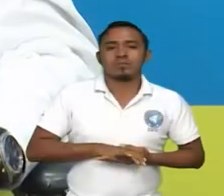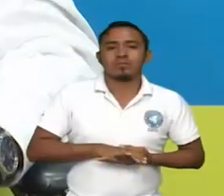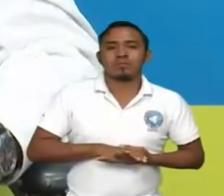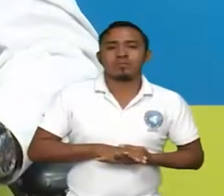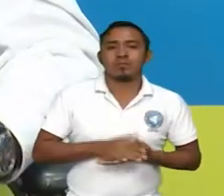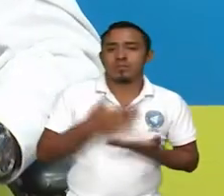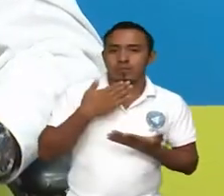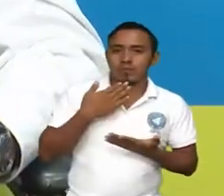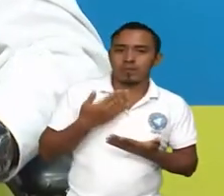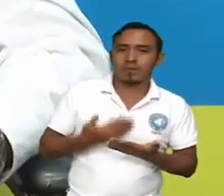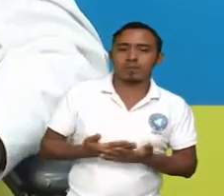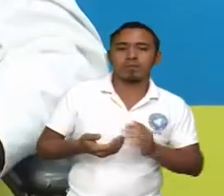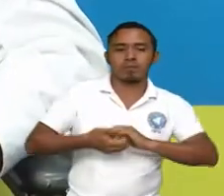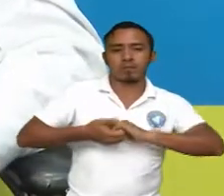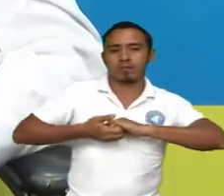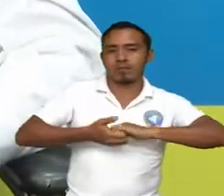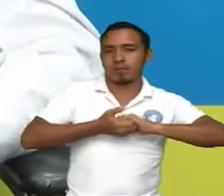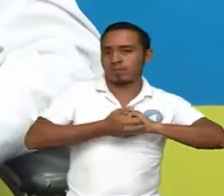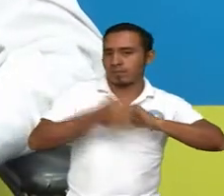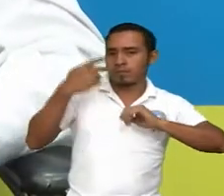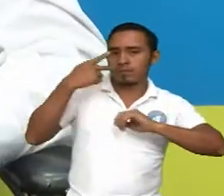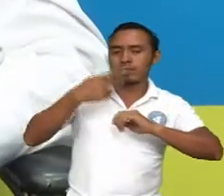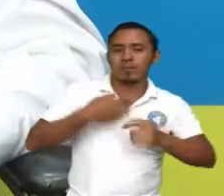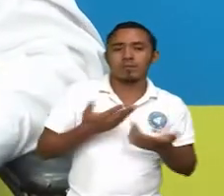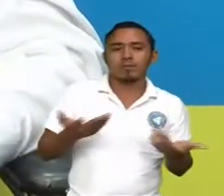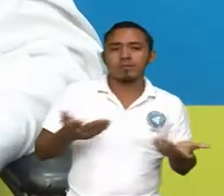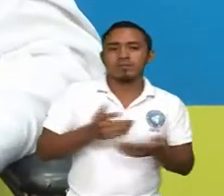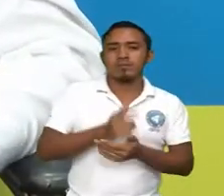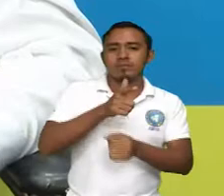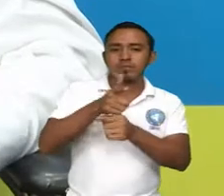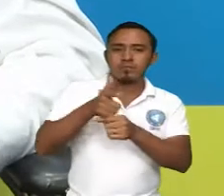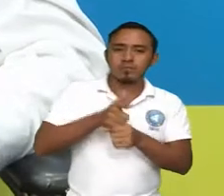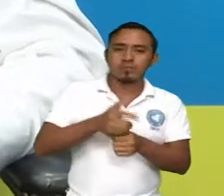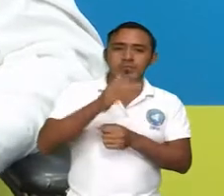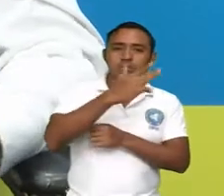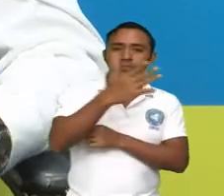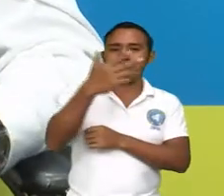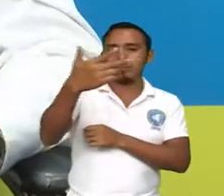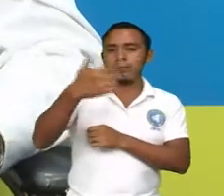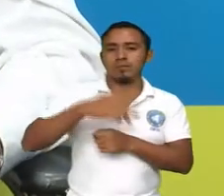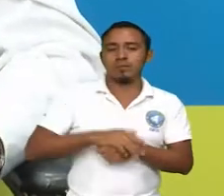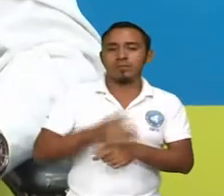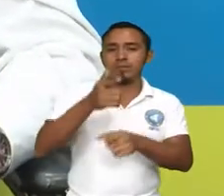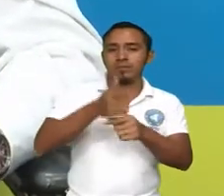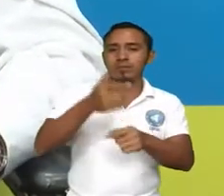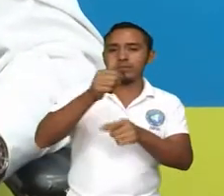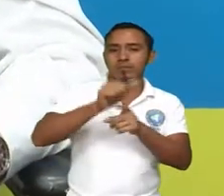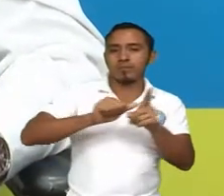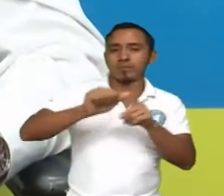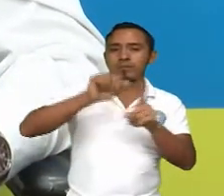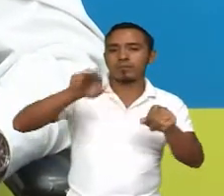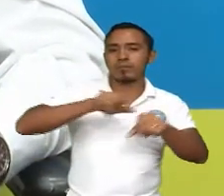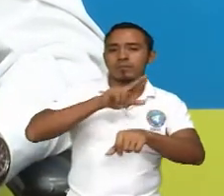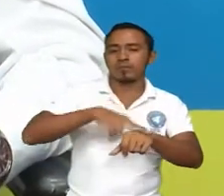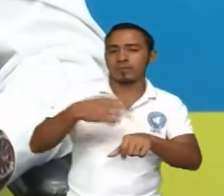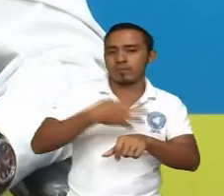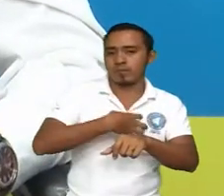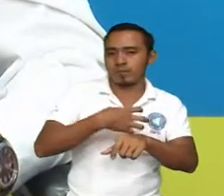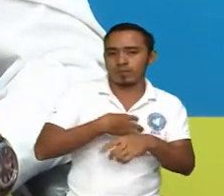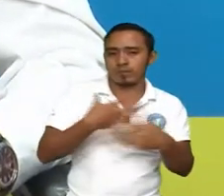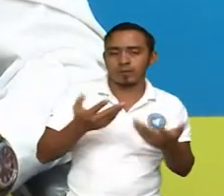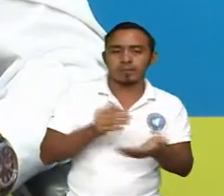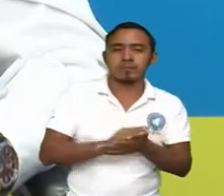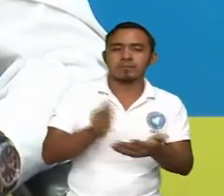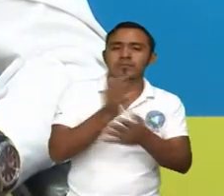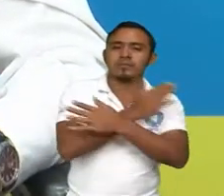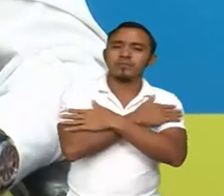gracias amigos televidentes por su fiel sintonía al canal 98 el canal parlamentario el canal de la asamblea nacional les